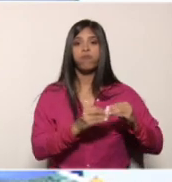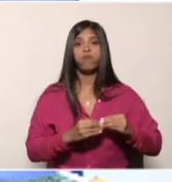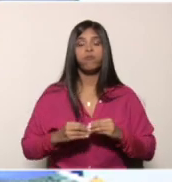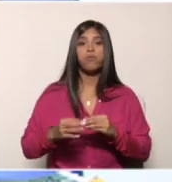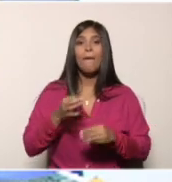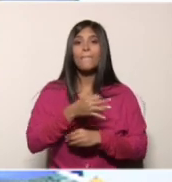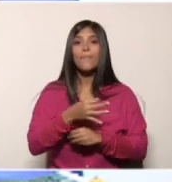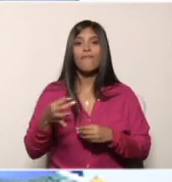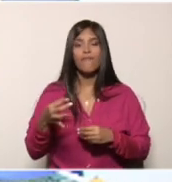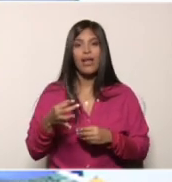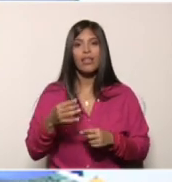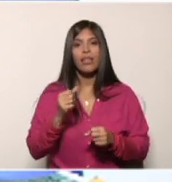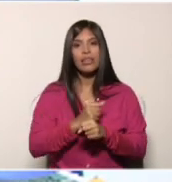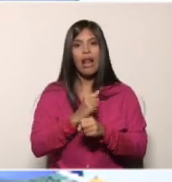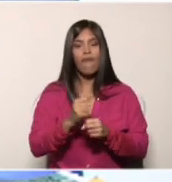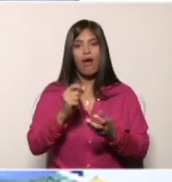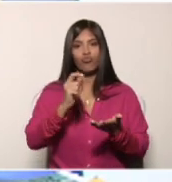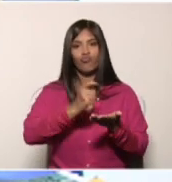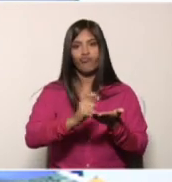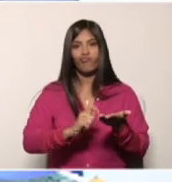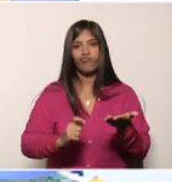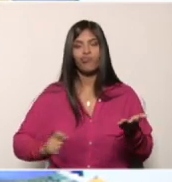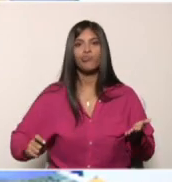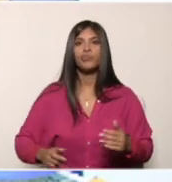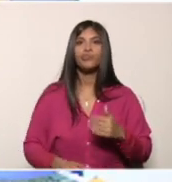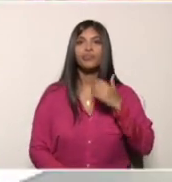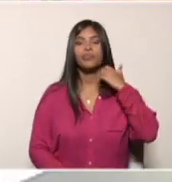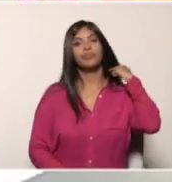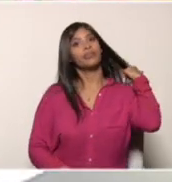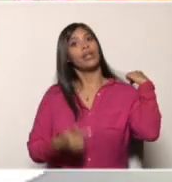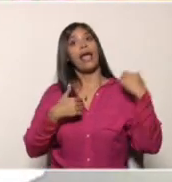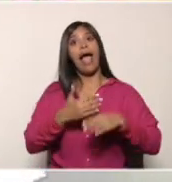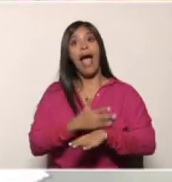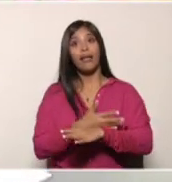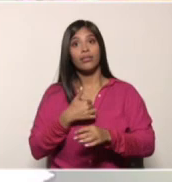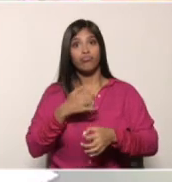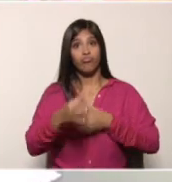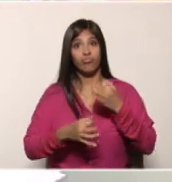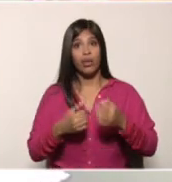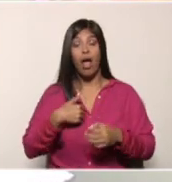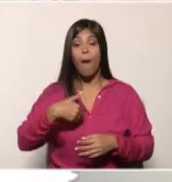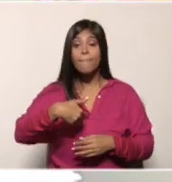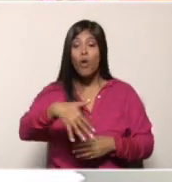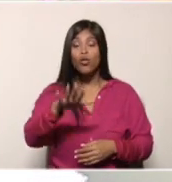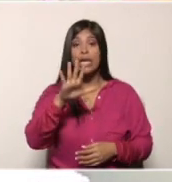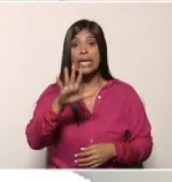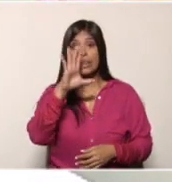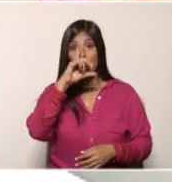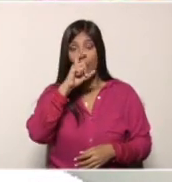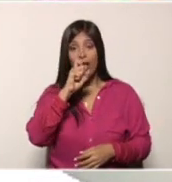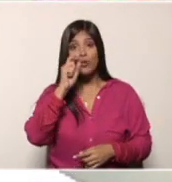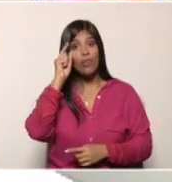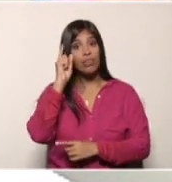sus trabajos escritos. Recuerden que, como les decía, ustedes están en cuarto año, ya van para quinto año y deben